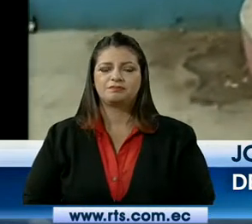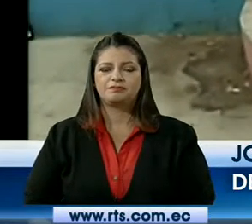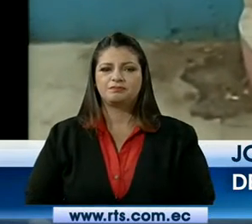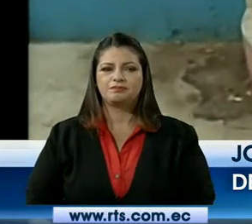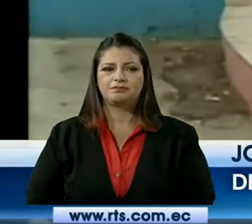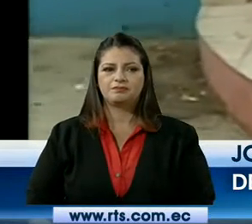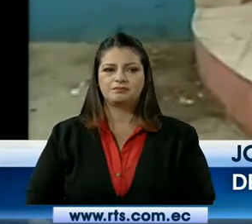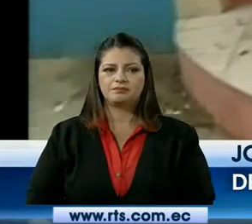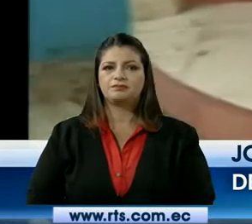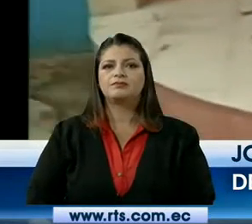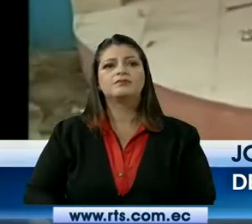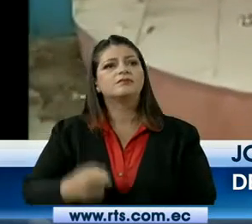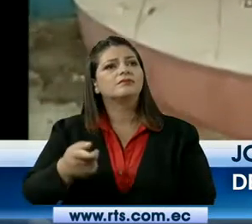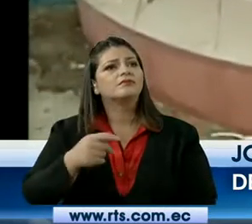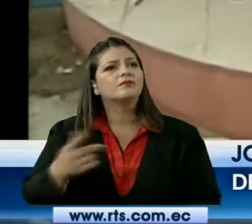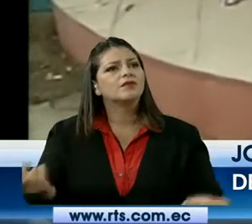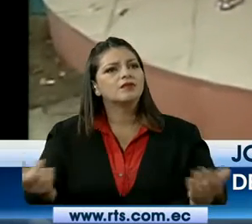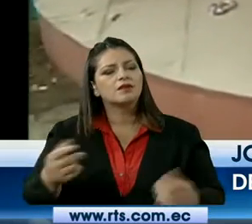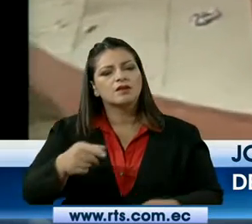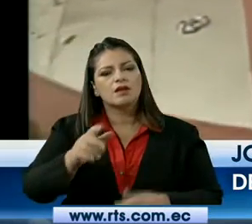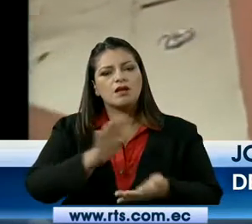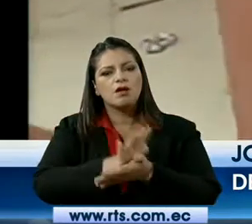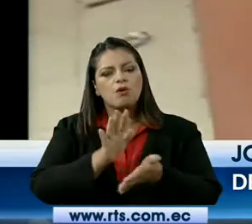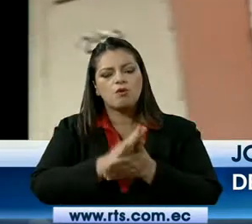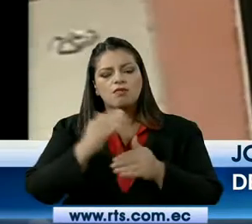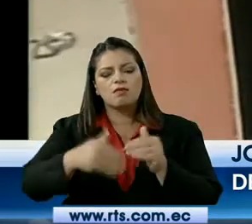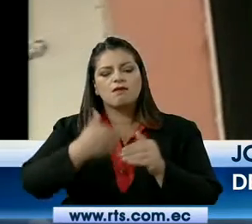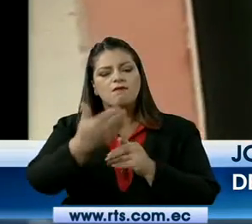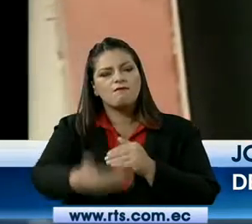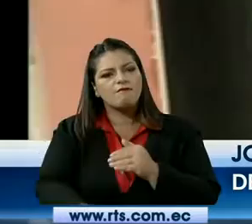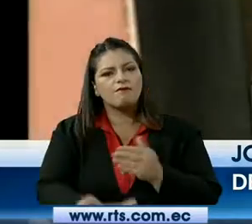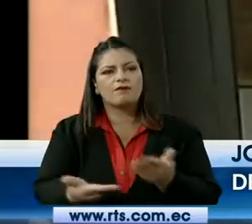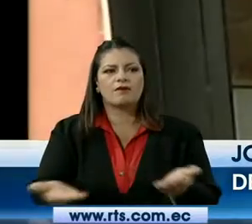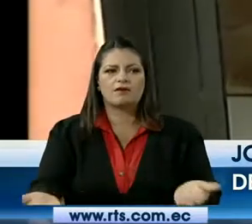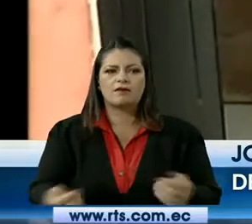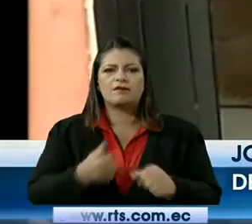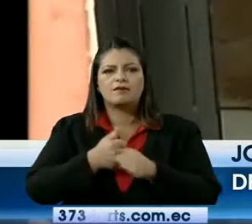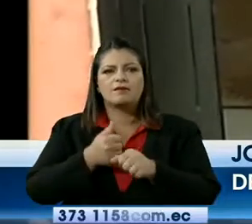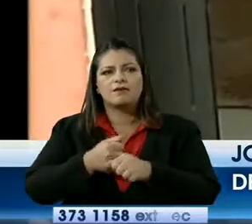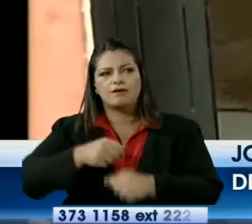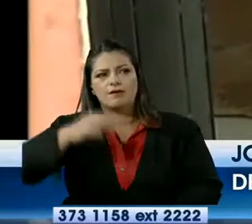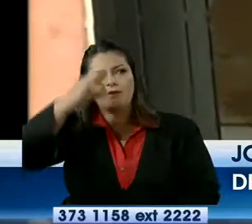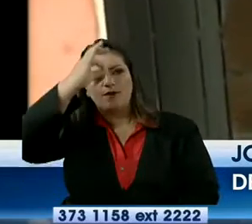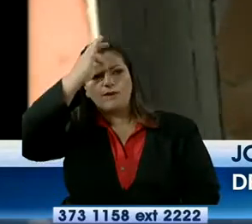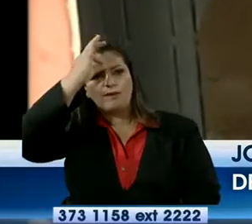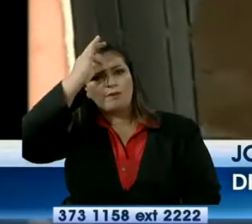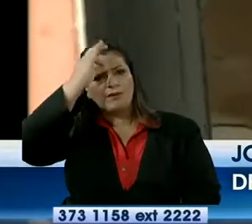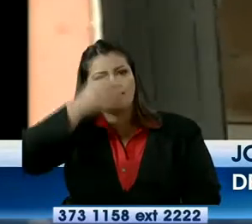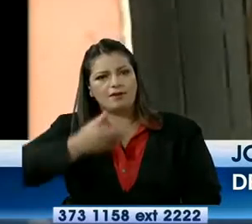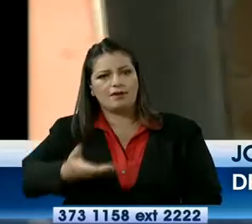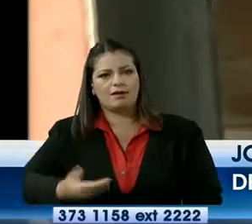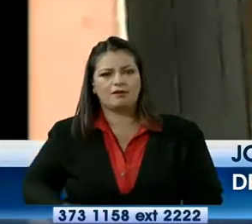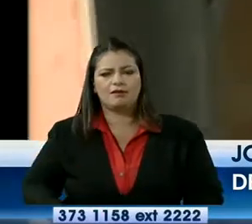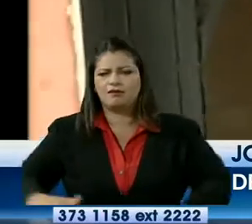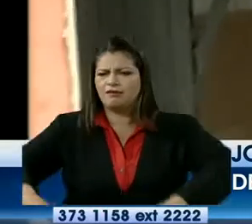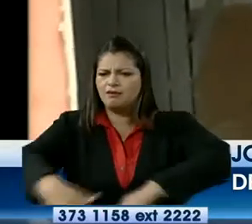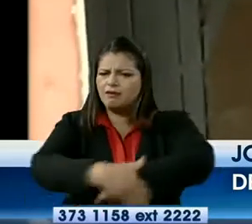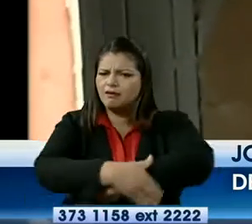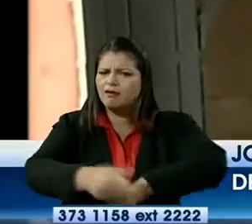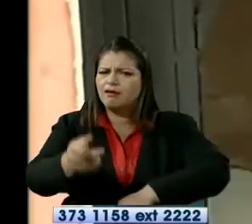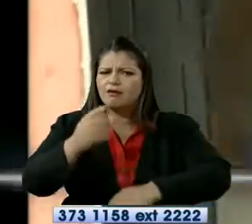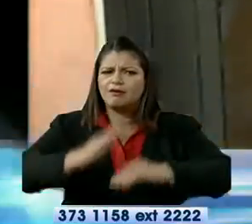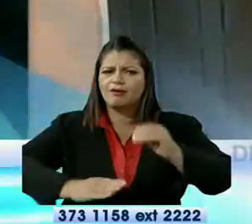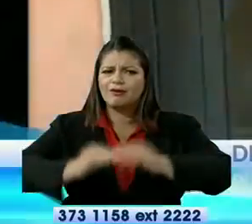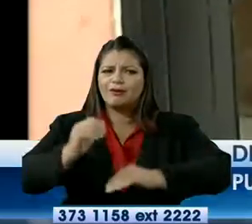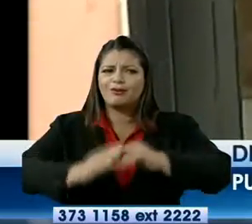contradictorio, lo veo yo, justamente afuera de una escuelita, sobre la vía pública, han construido este baño que aparenta ser un